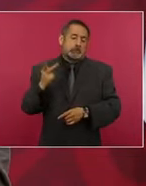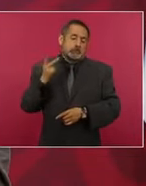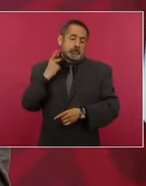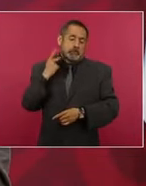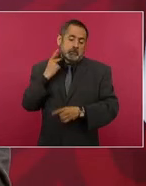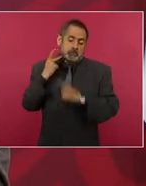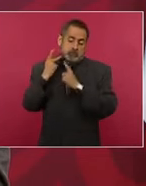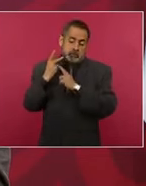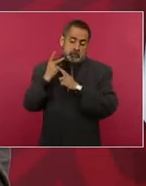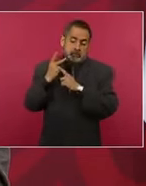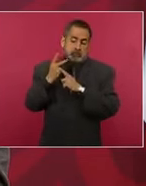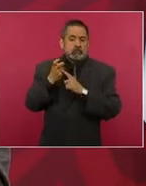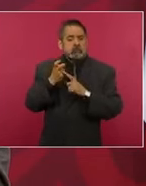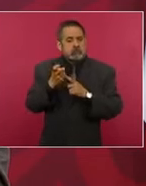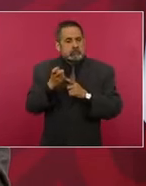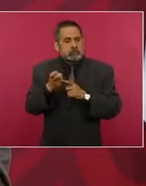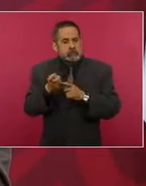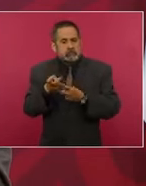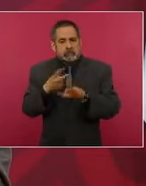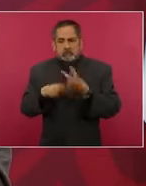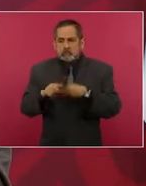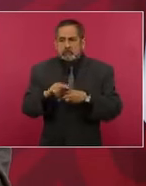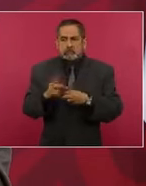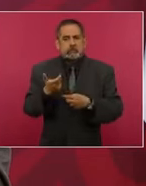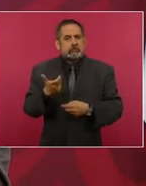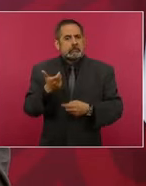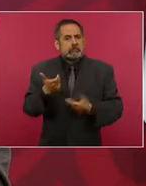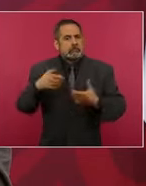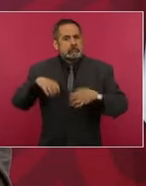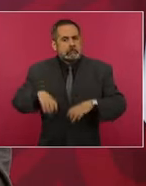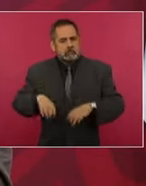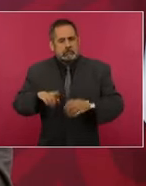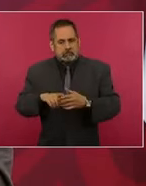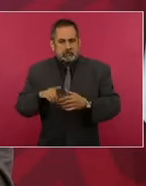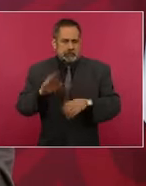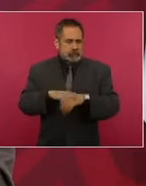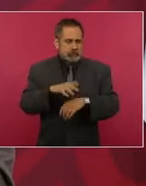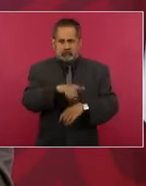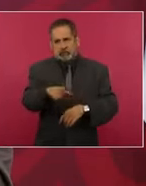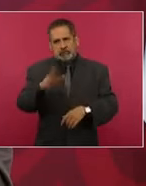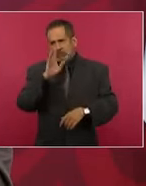las empresas más lucrativas de México, lo decía cuestionando.